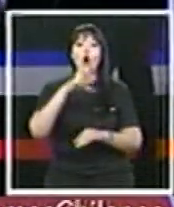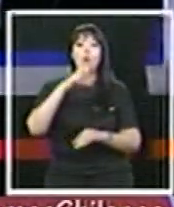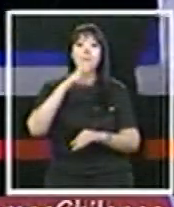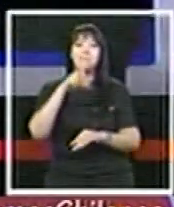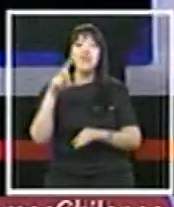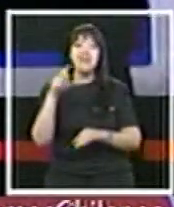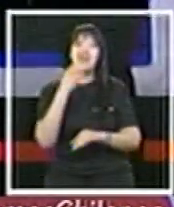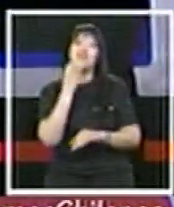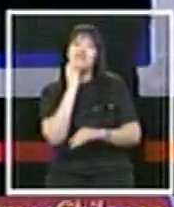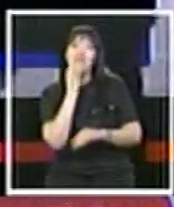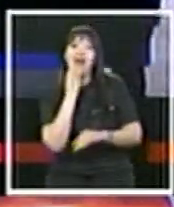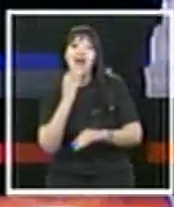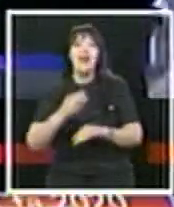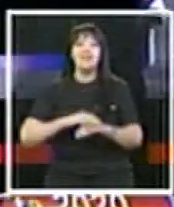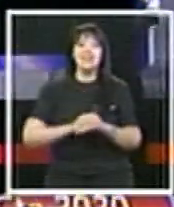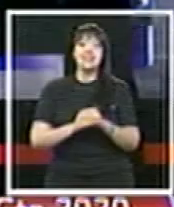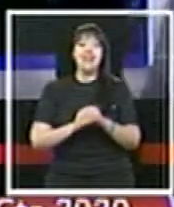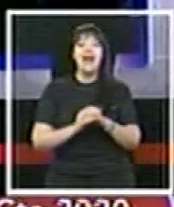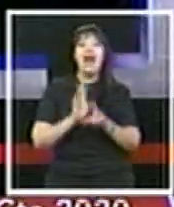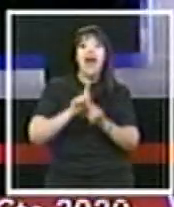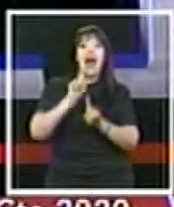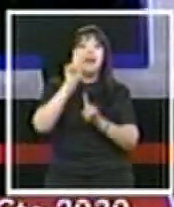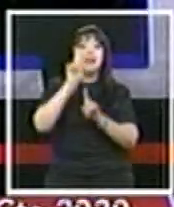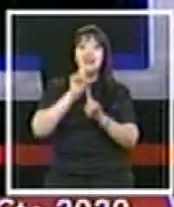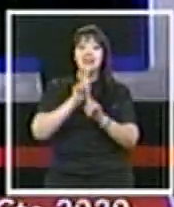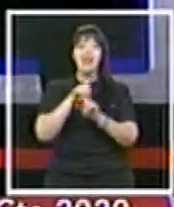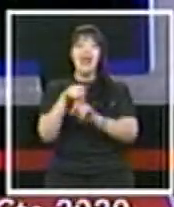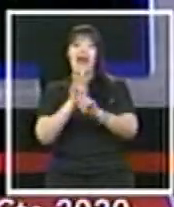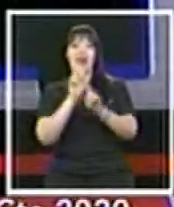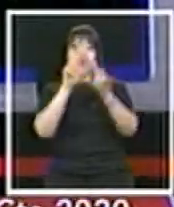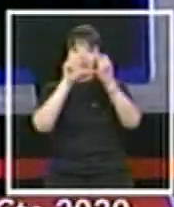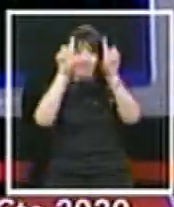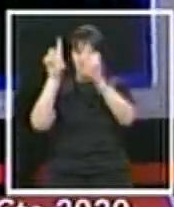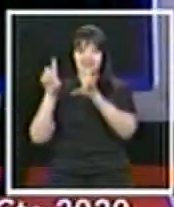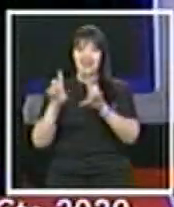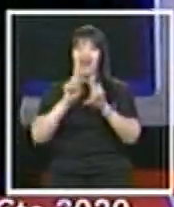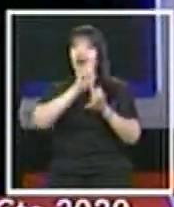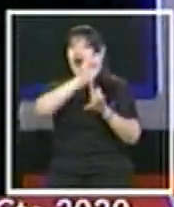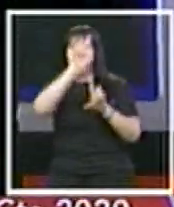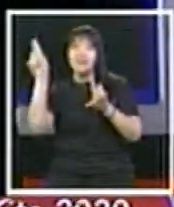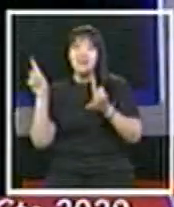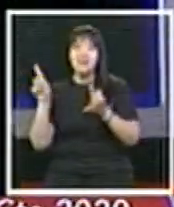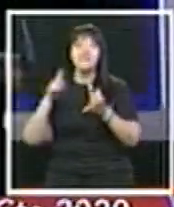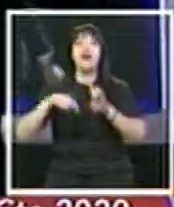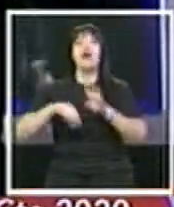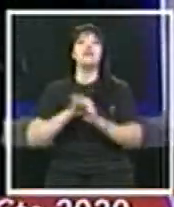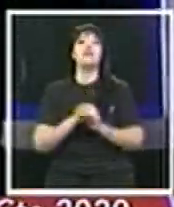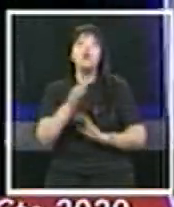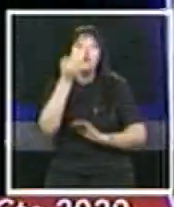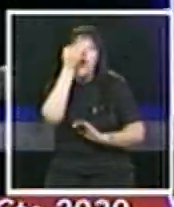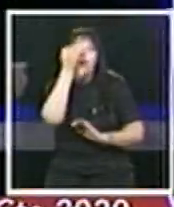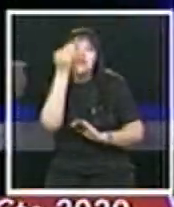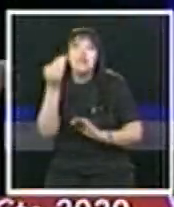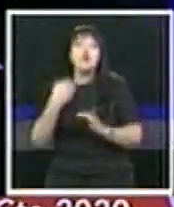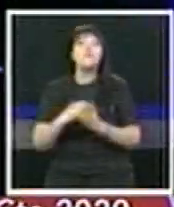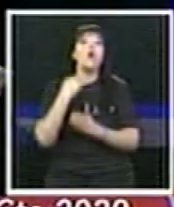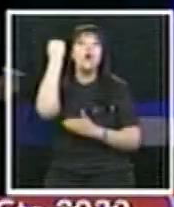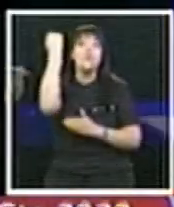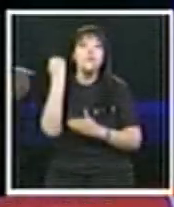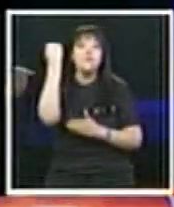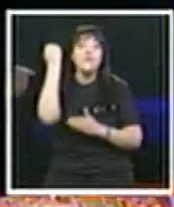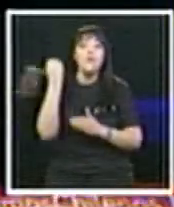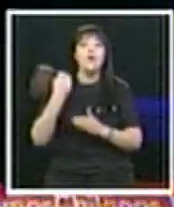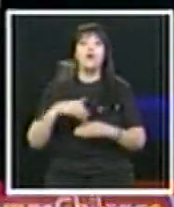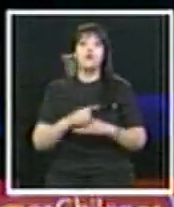Antofagasta, Tocopilla, Tocopilla arriba. Antofagasta, Coquimbo, Copiapó. La Serena también,